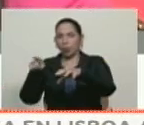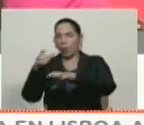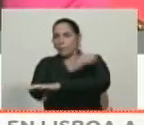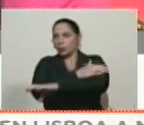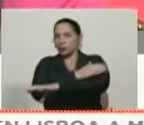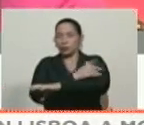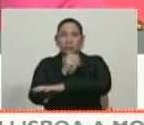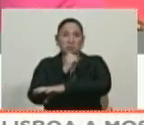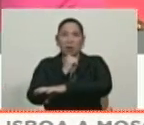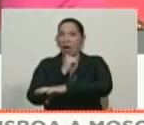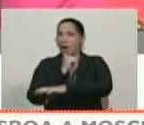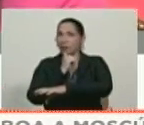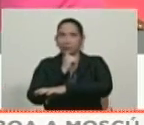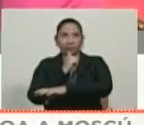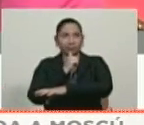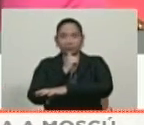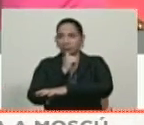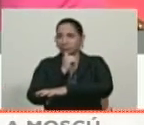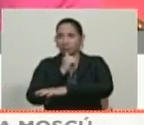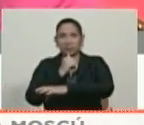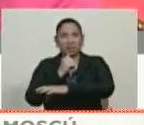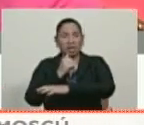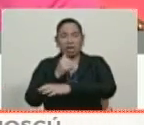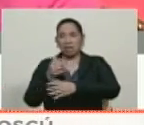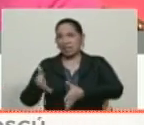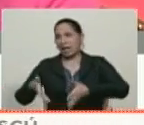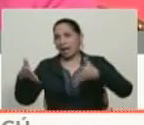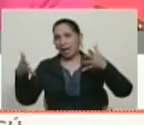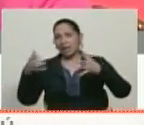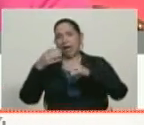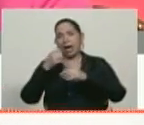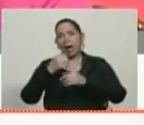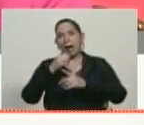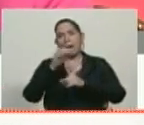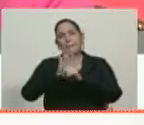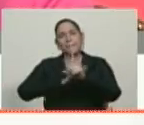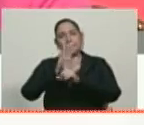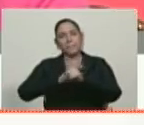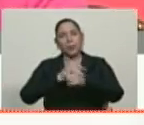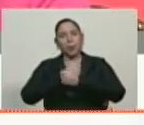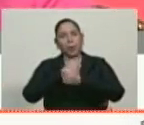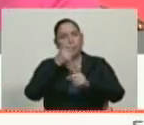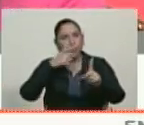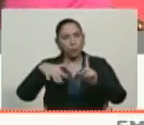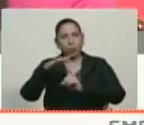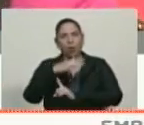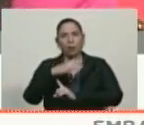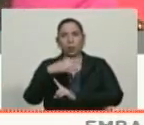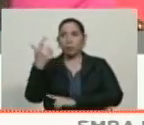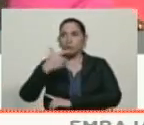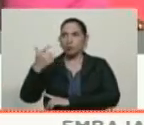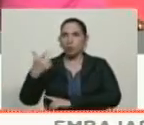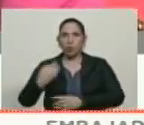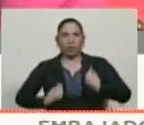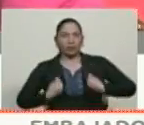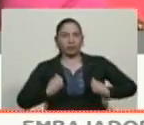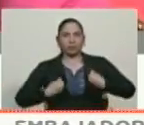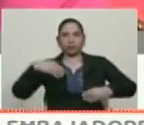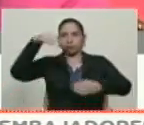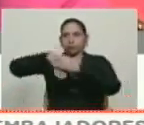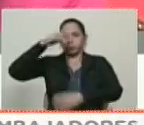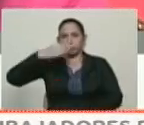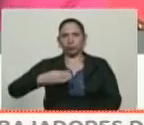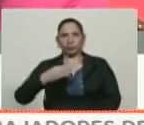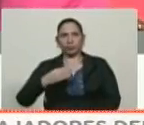incompetente de ganarse el amor del pueblo de Venezuela a través de los votos, y busca desesperadamente y pide a gritos una intervención militar